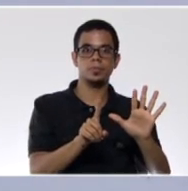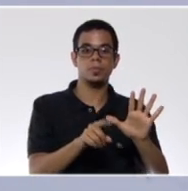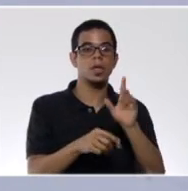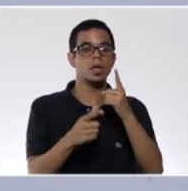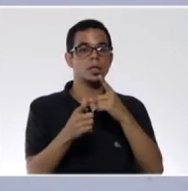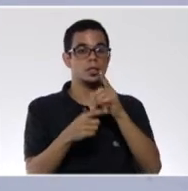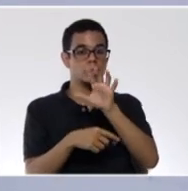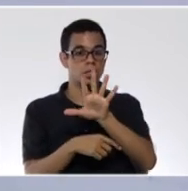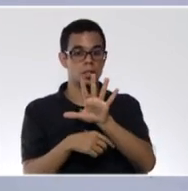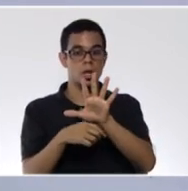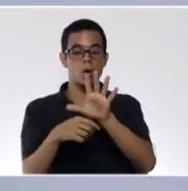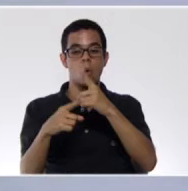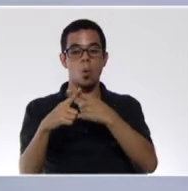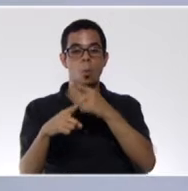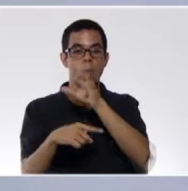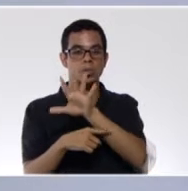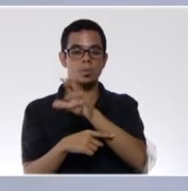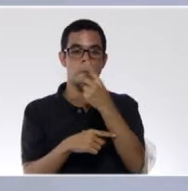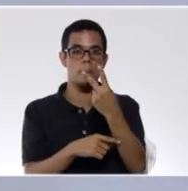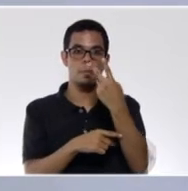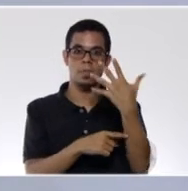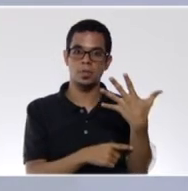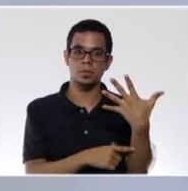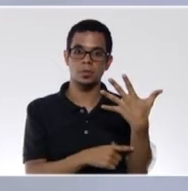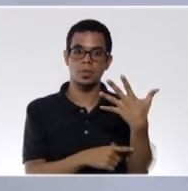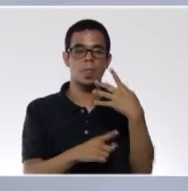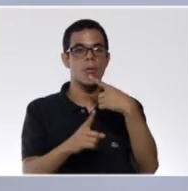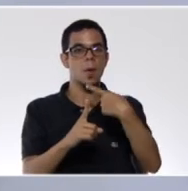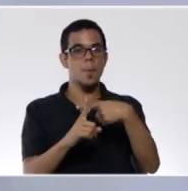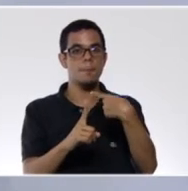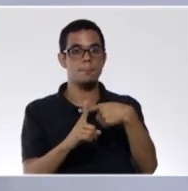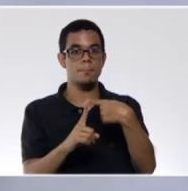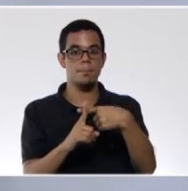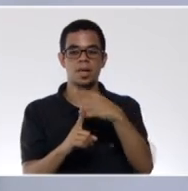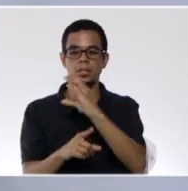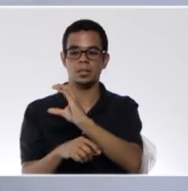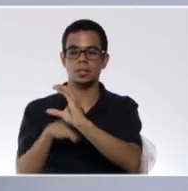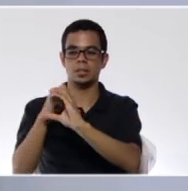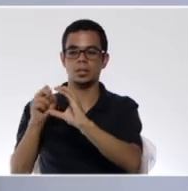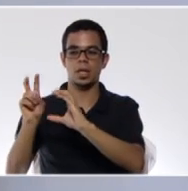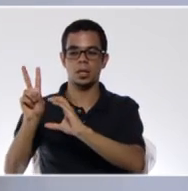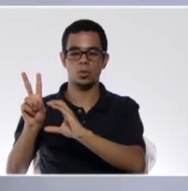5 por 5, 25, más C sub 2